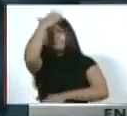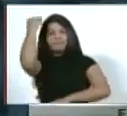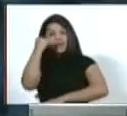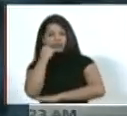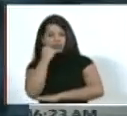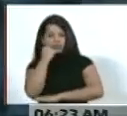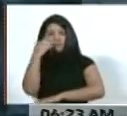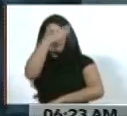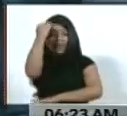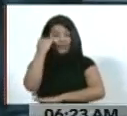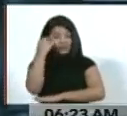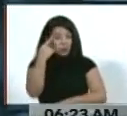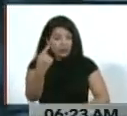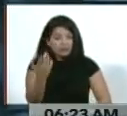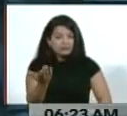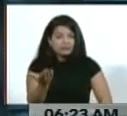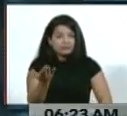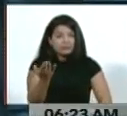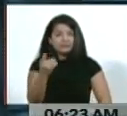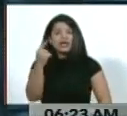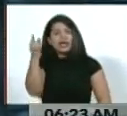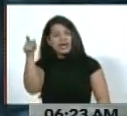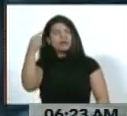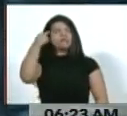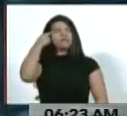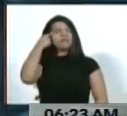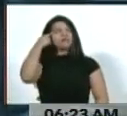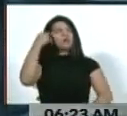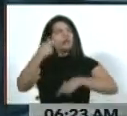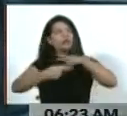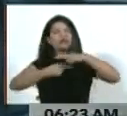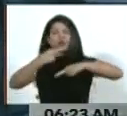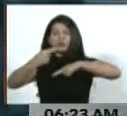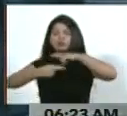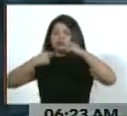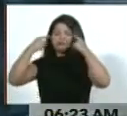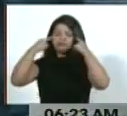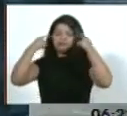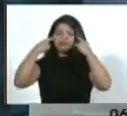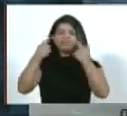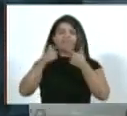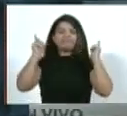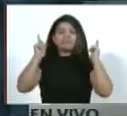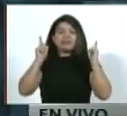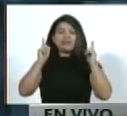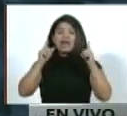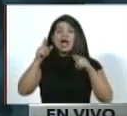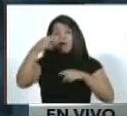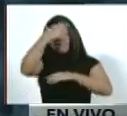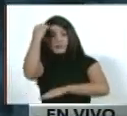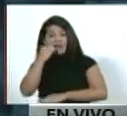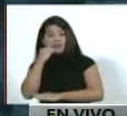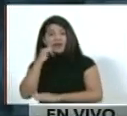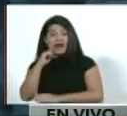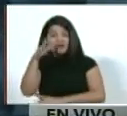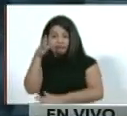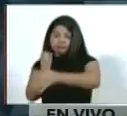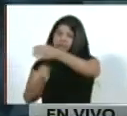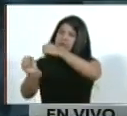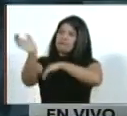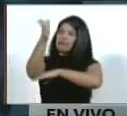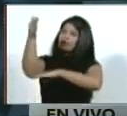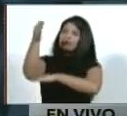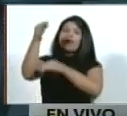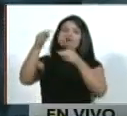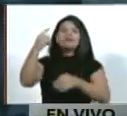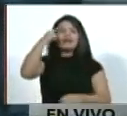Miranda, con su idea revolucionaria, quien hizo por primera vez este tricolor un 3 de